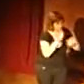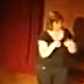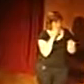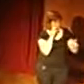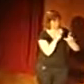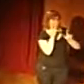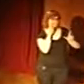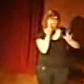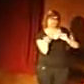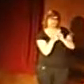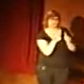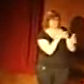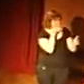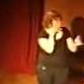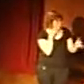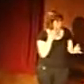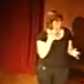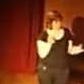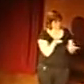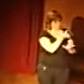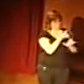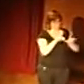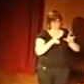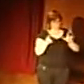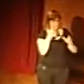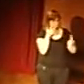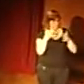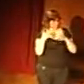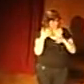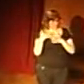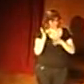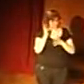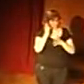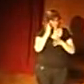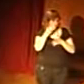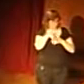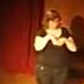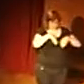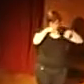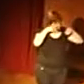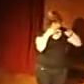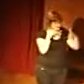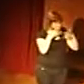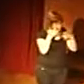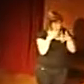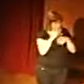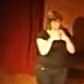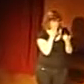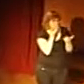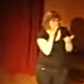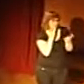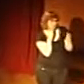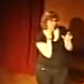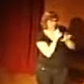son como culebrinas que van dibujando todos los elementos de decorativos que están en el interior de los monumentos hace incluso alguna apunte de color o de